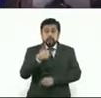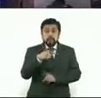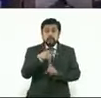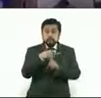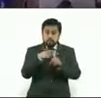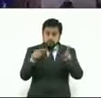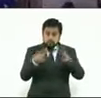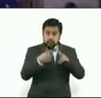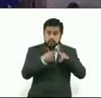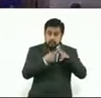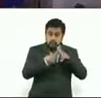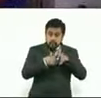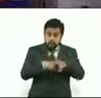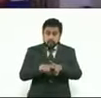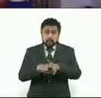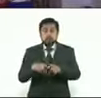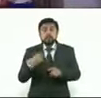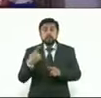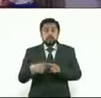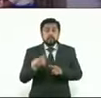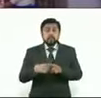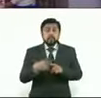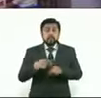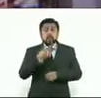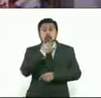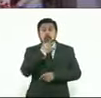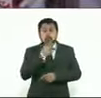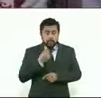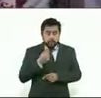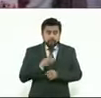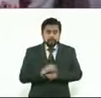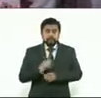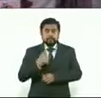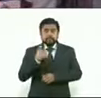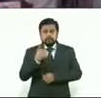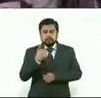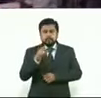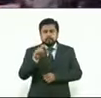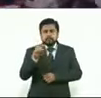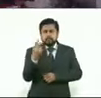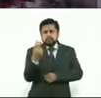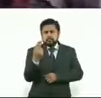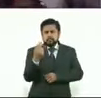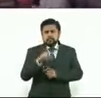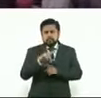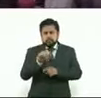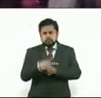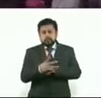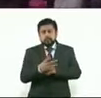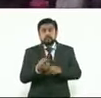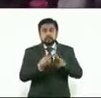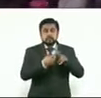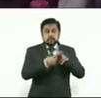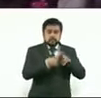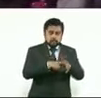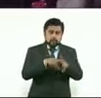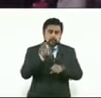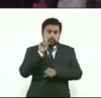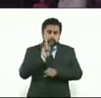categoría Elite Varonil y el bloque amarillo, 6:25 con la rama femenil. Y nos seguimos